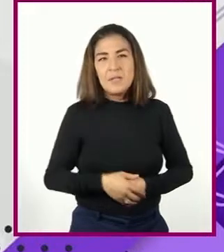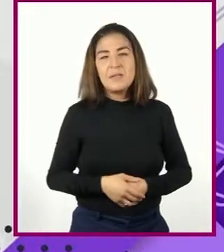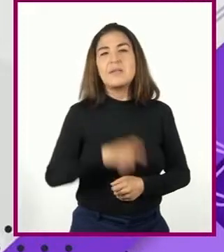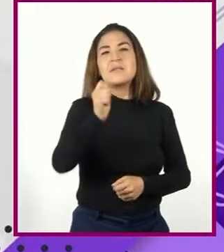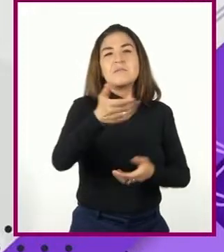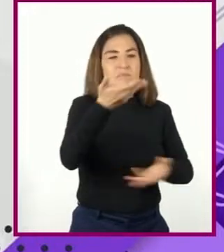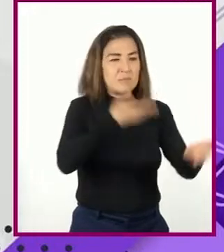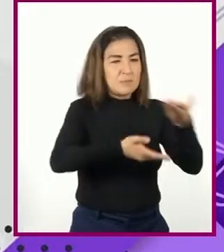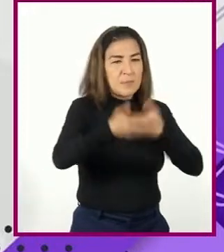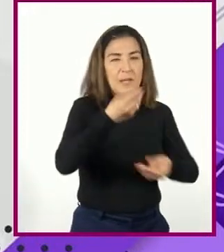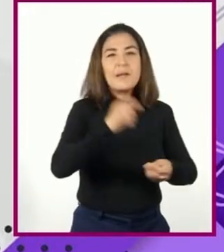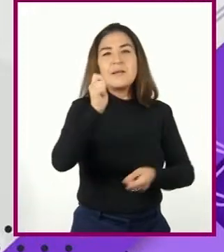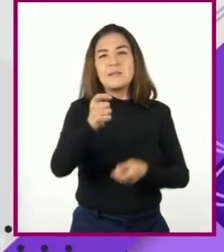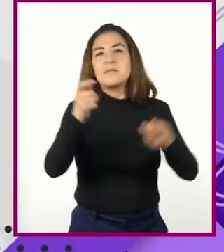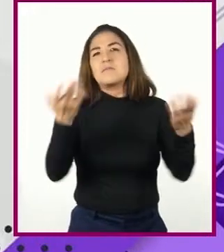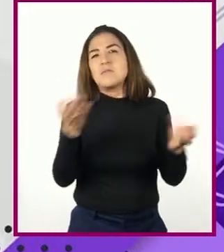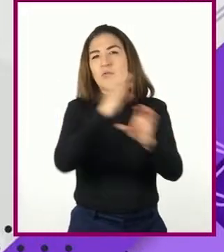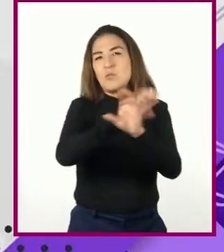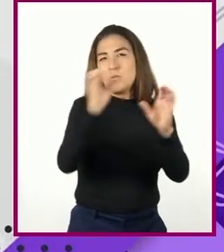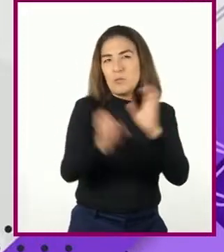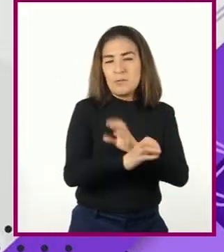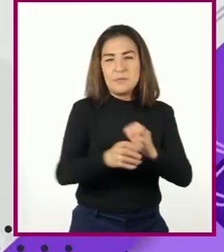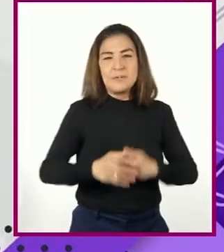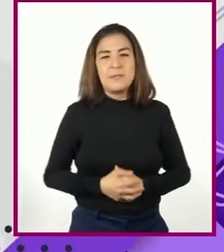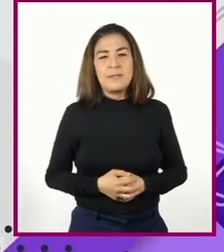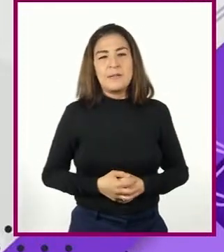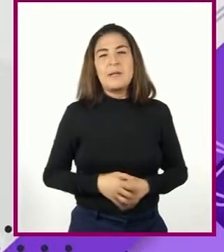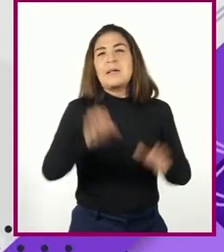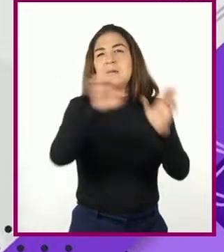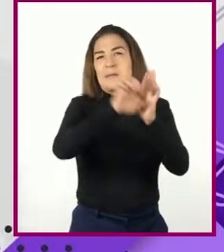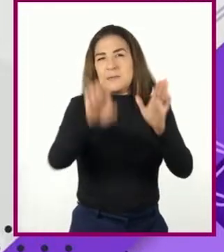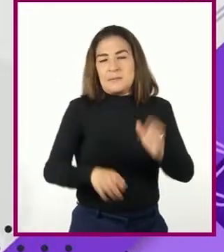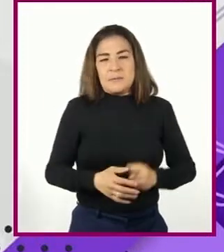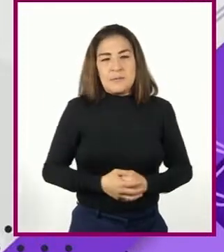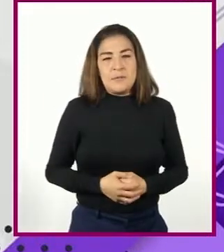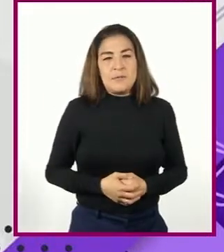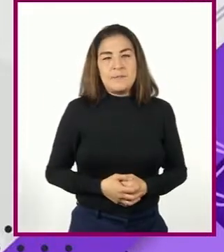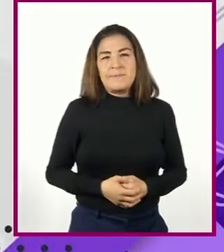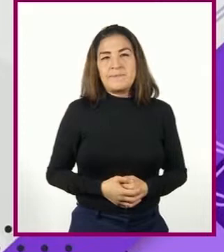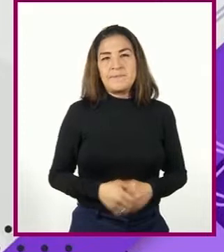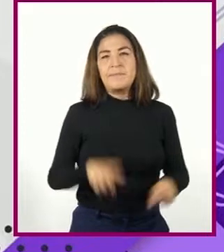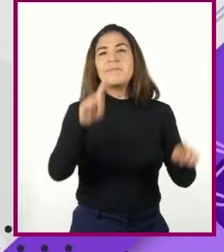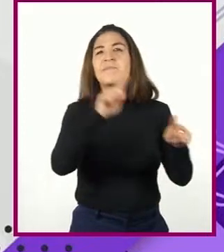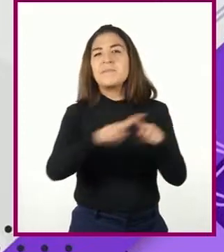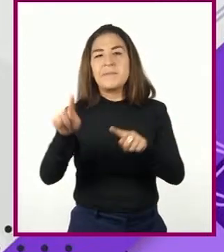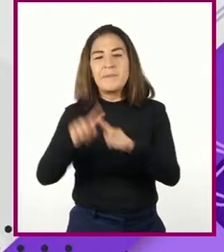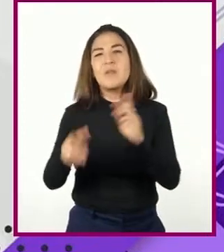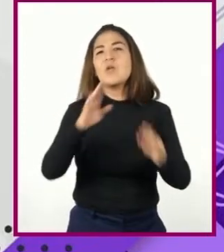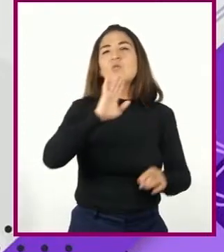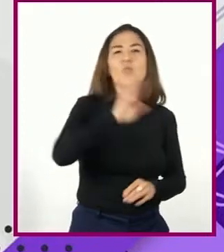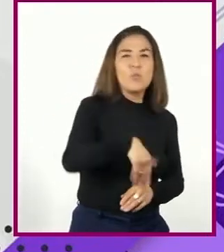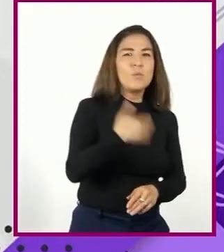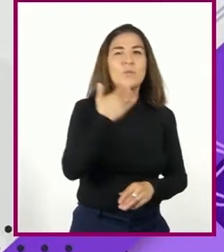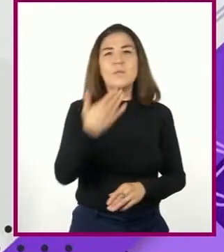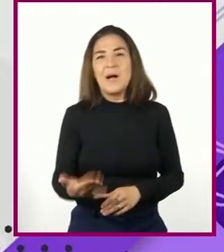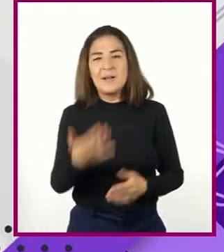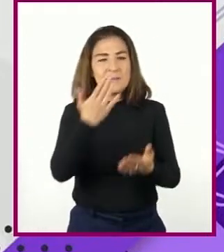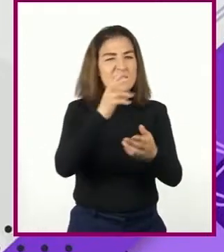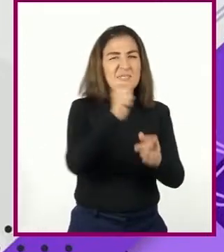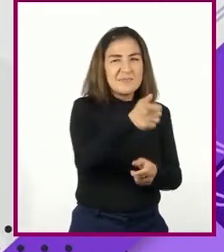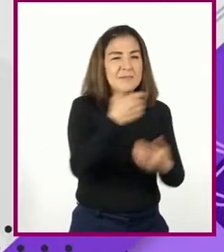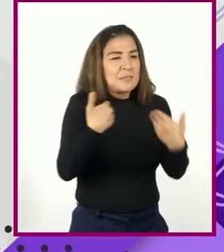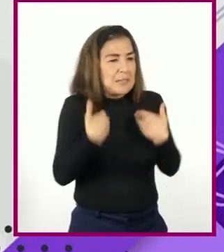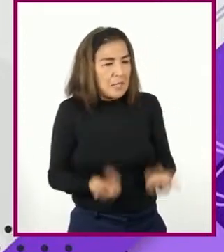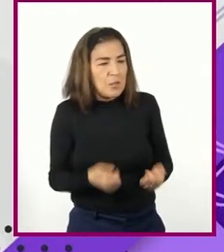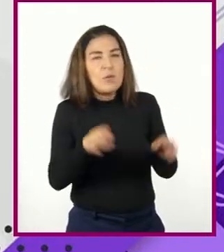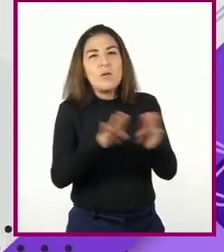establecer relaciones entre las cosas. Por ejemplo, distinguimos entre lo que es bueno y malo y relacionamos las